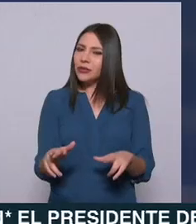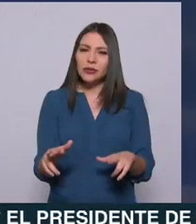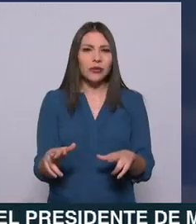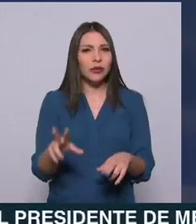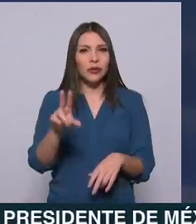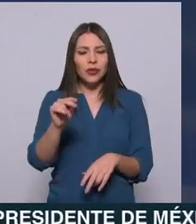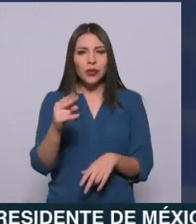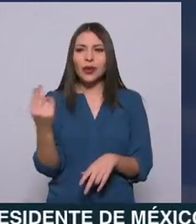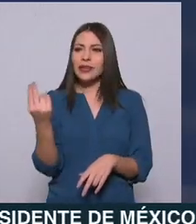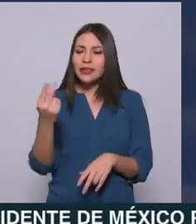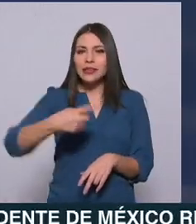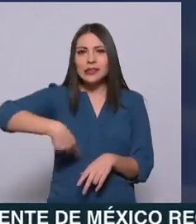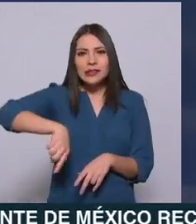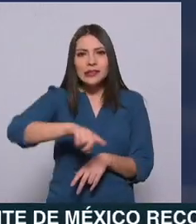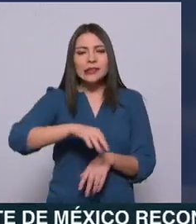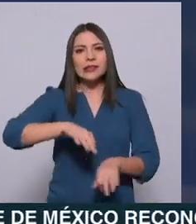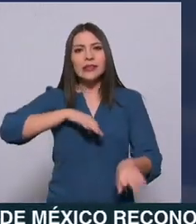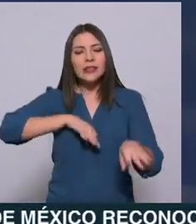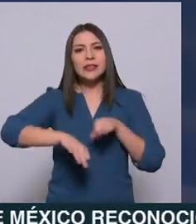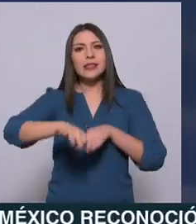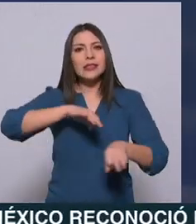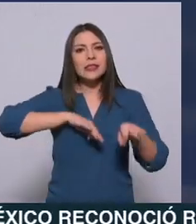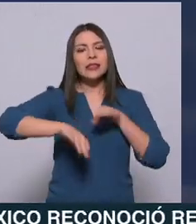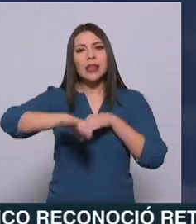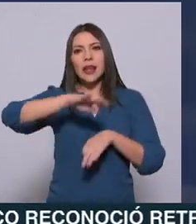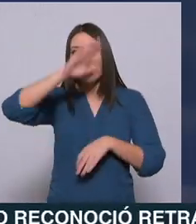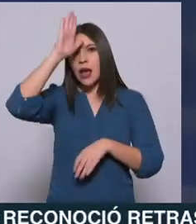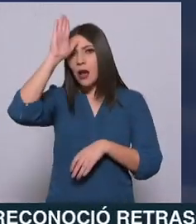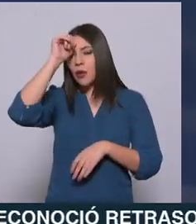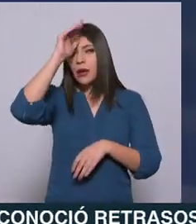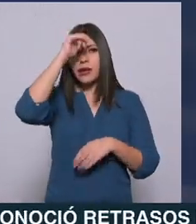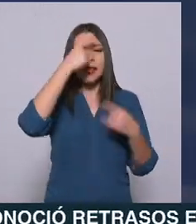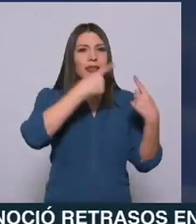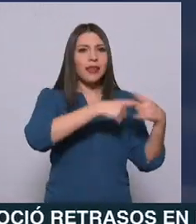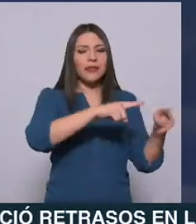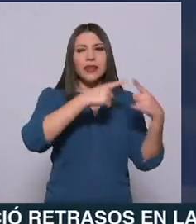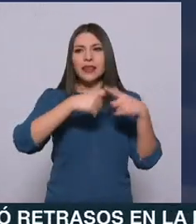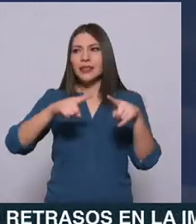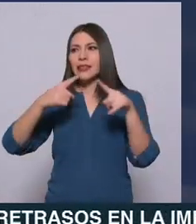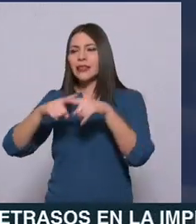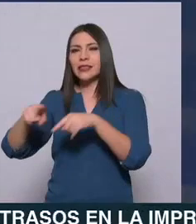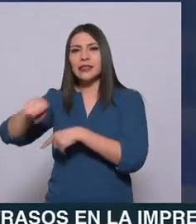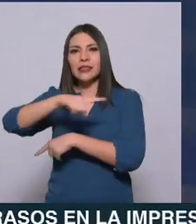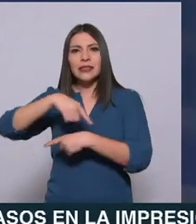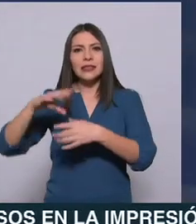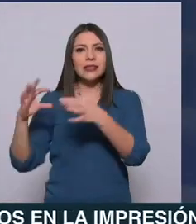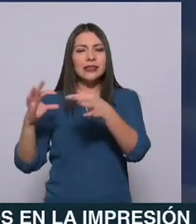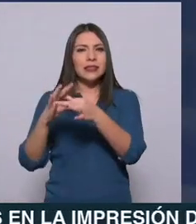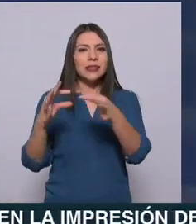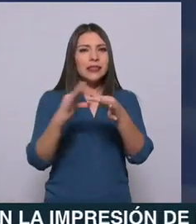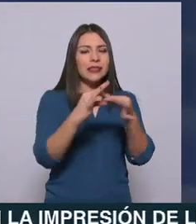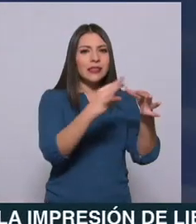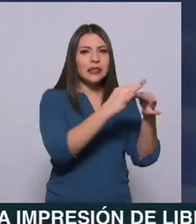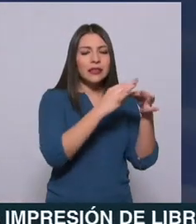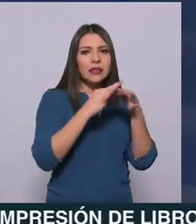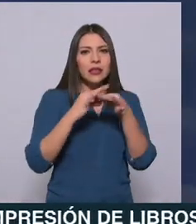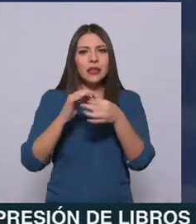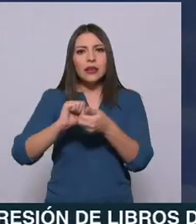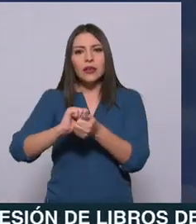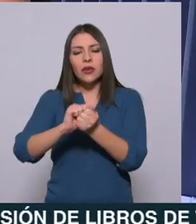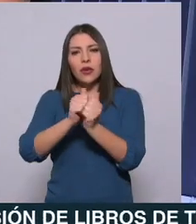de trabajar en coordinación con todas estas instancias, justamente para que podamos